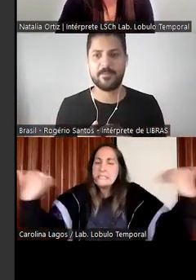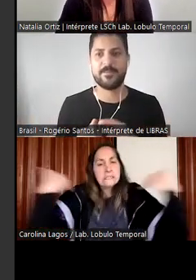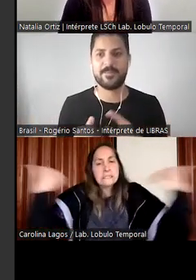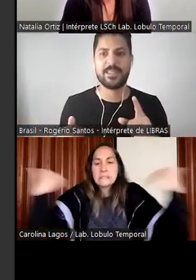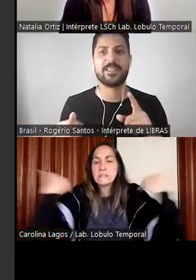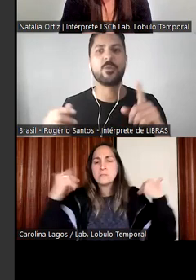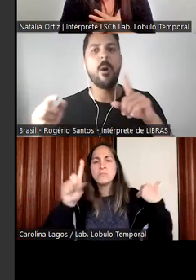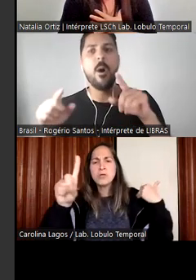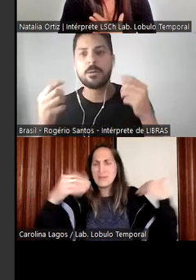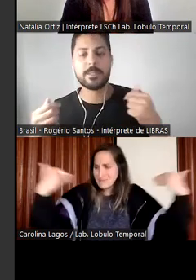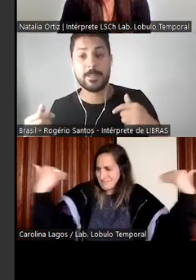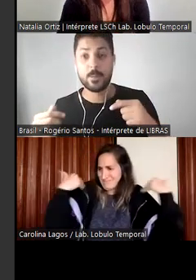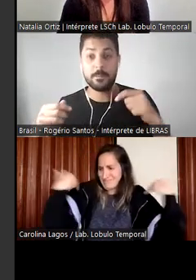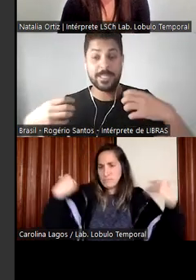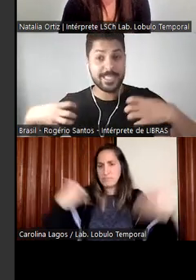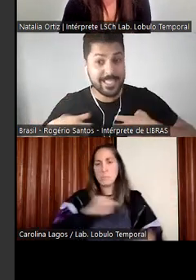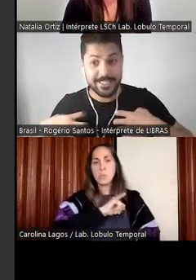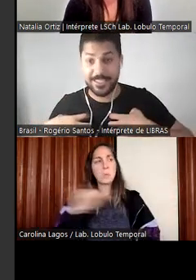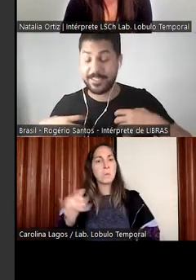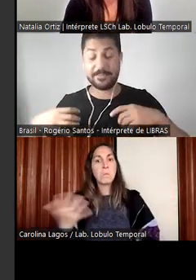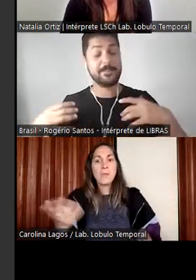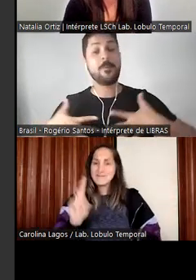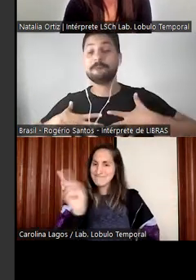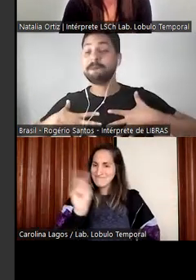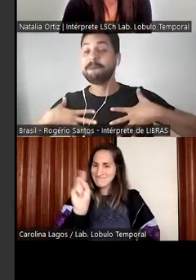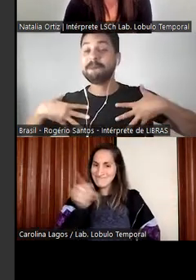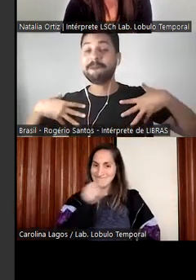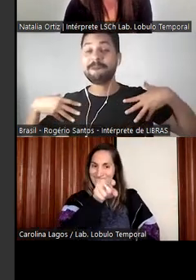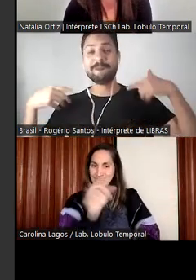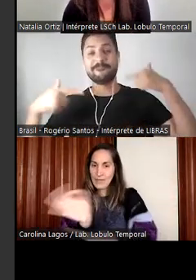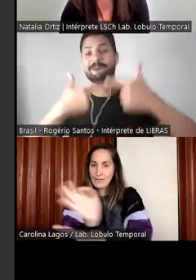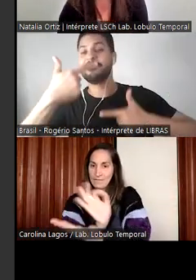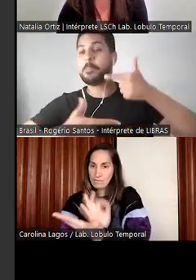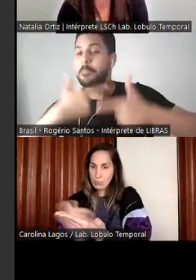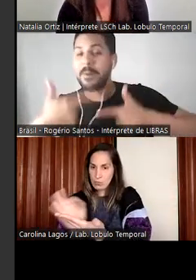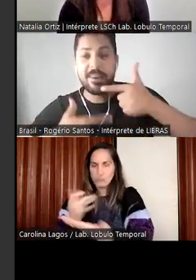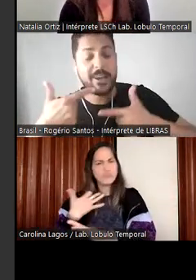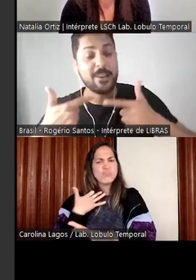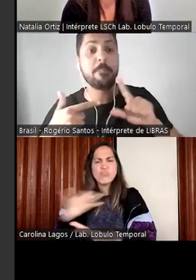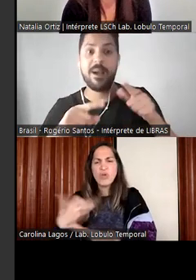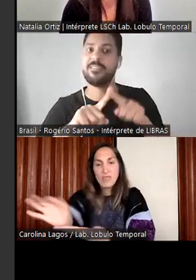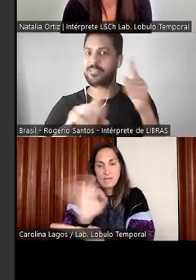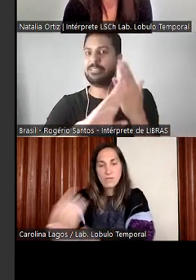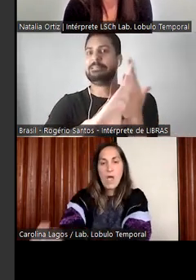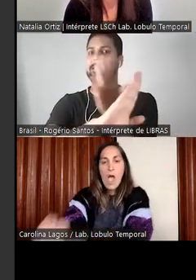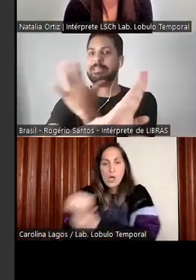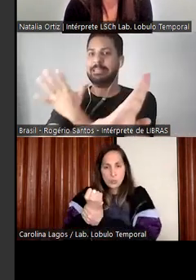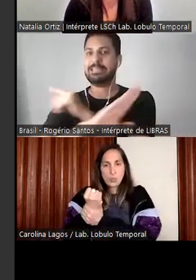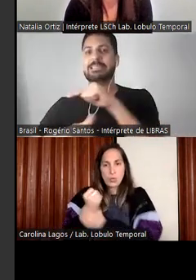de lo mejor, y yo me sentí súper satisfecha del trabajo logrado después de mucha práctica, ¿ya? Bueno, y